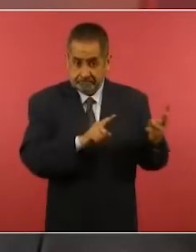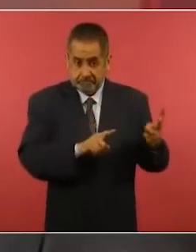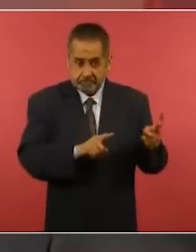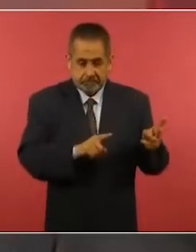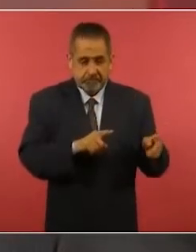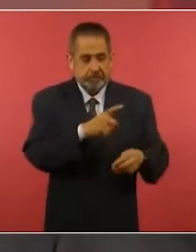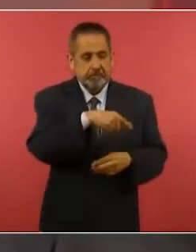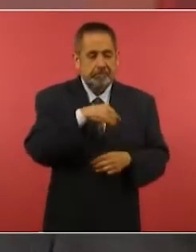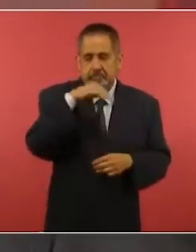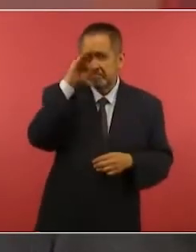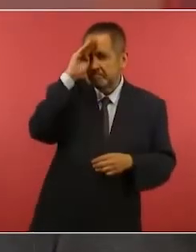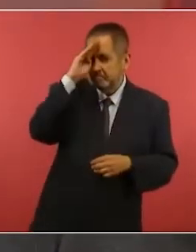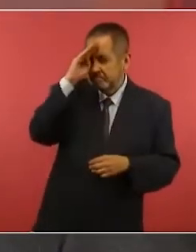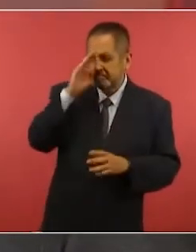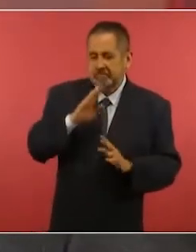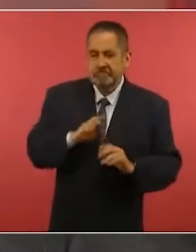estén pensando